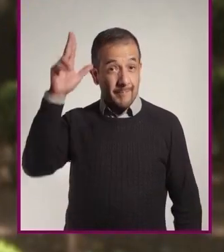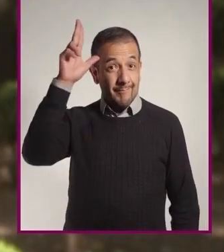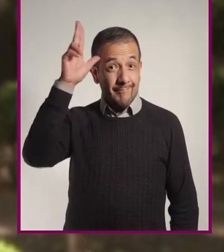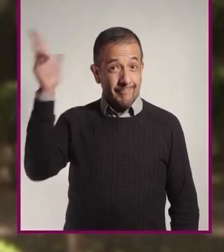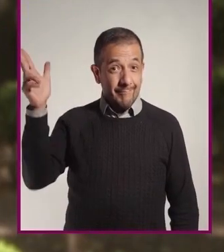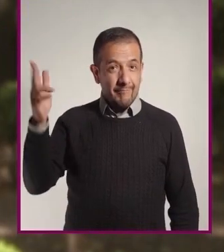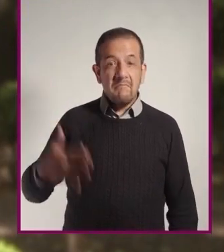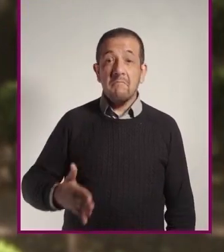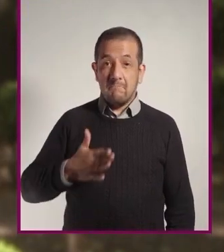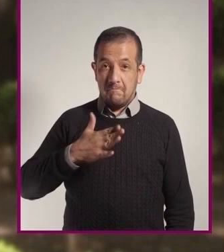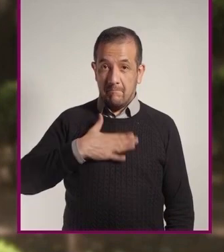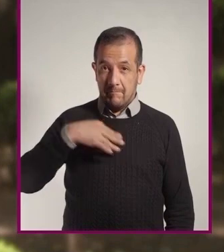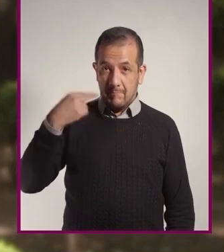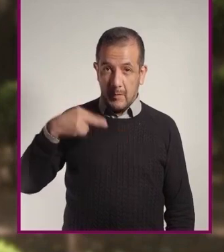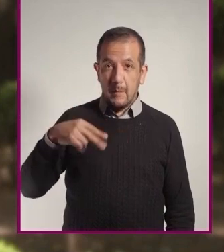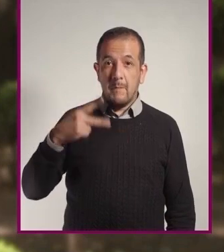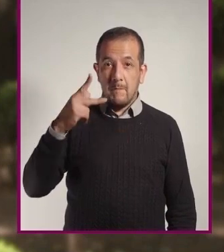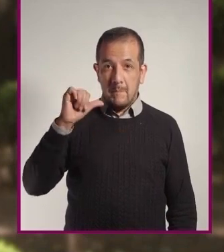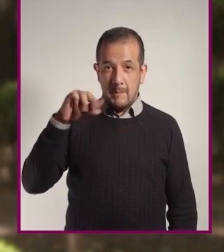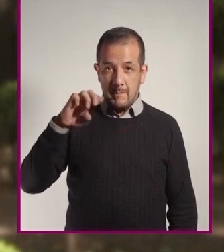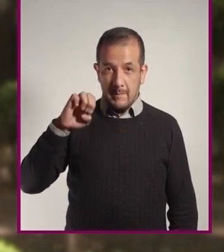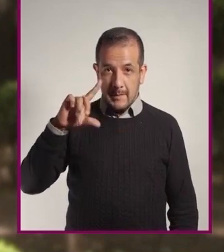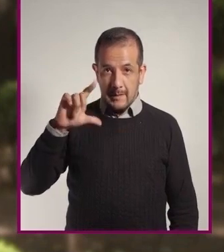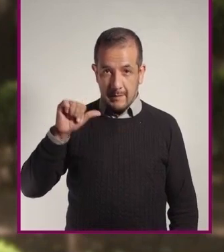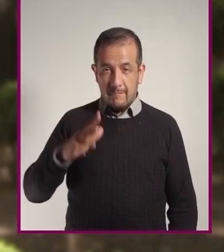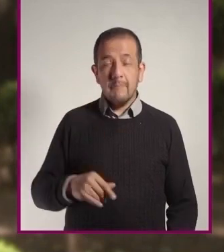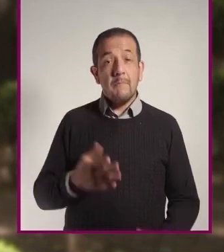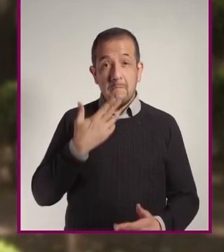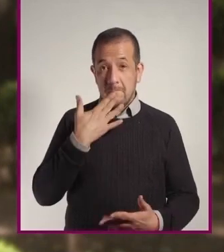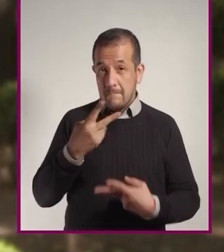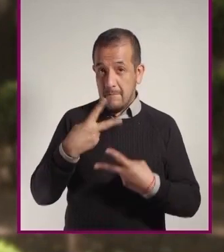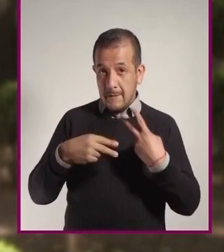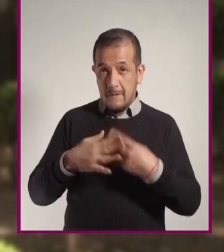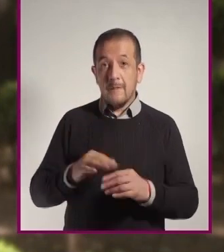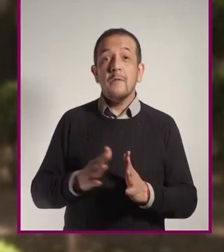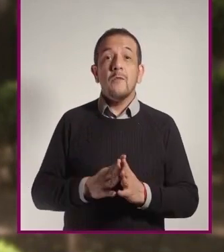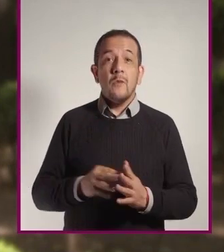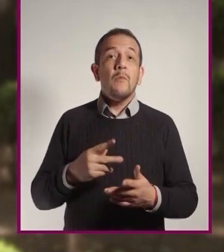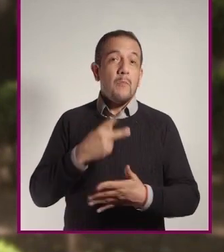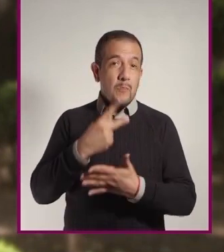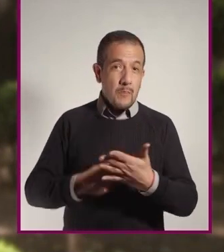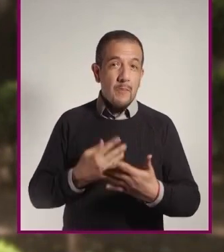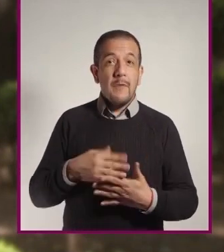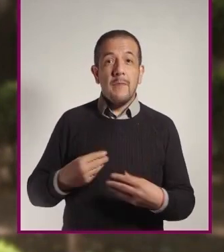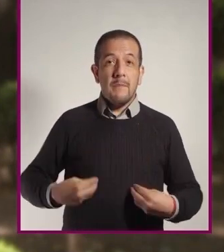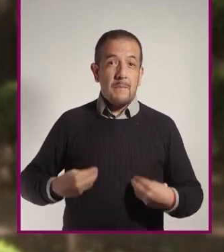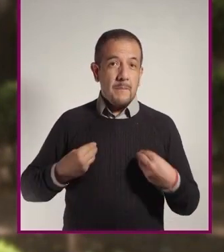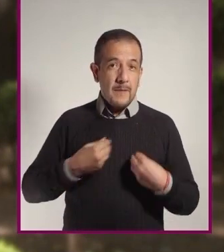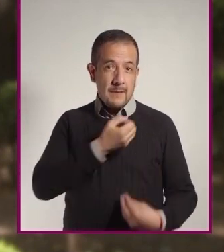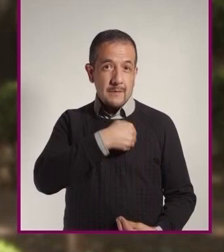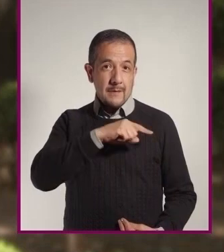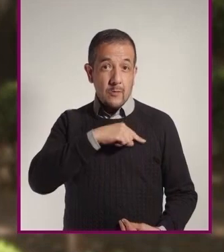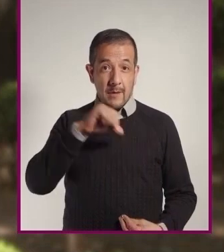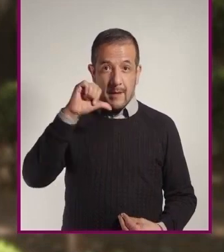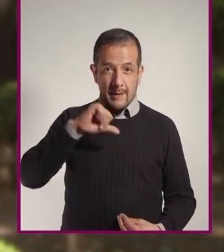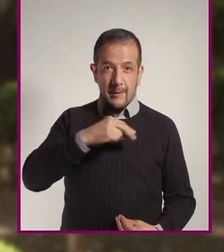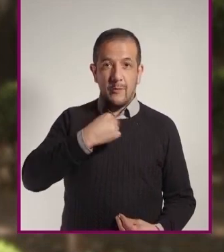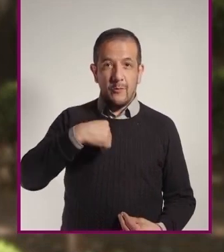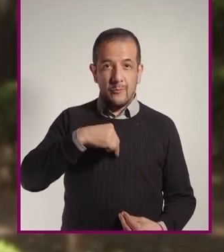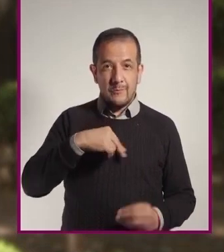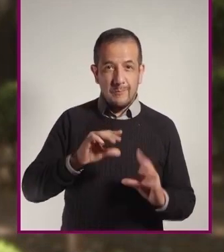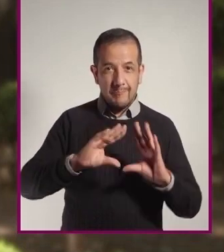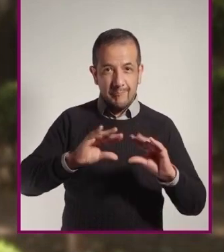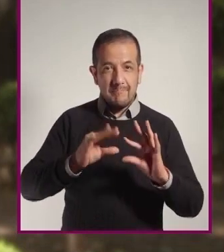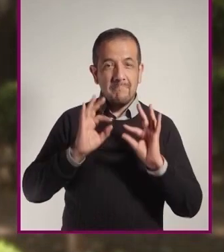Hola, yo soy Pamela Rus. Bienvenidas y bienvenidos a un nuevo programa de Vida Saludable. Aquí activamos juntos tu mejor